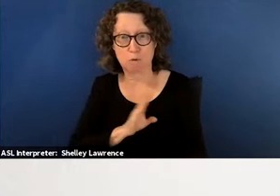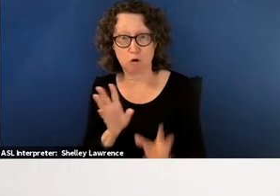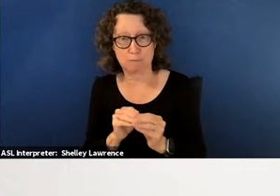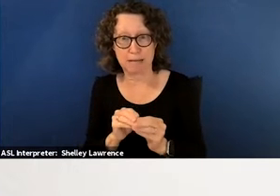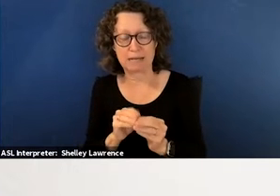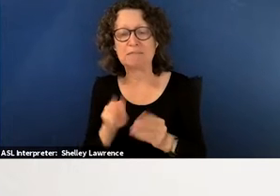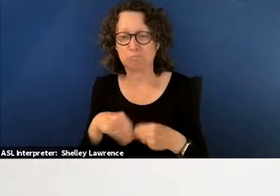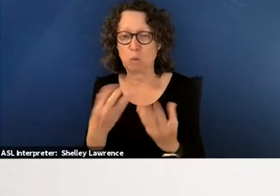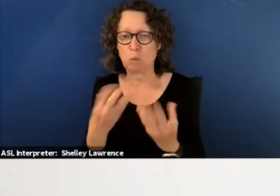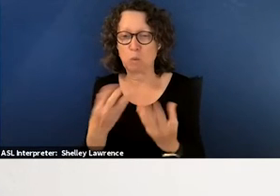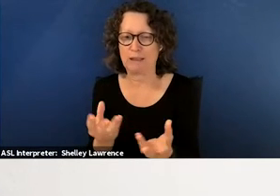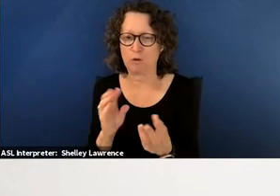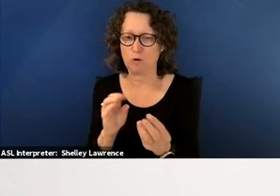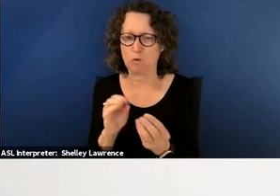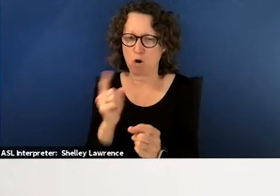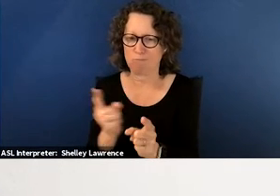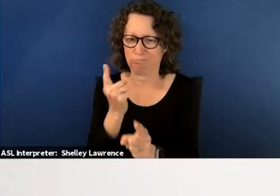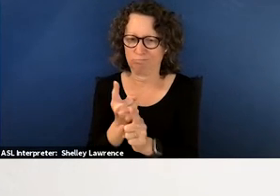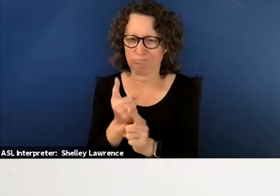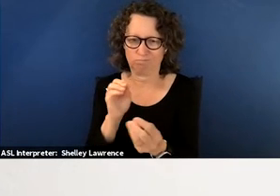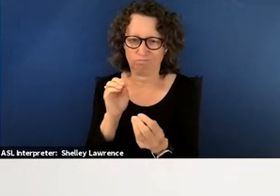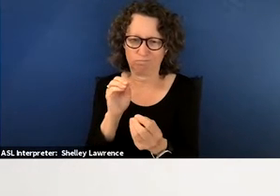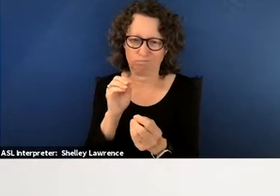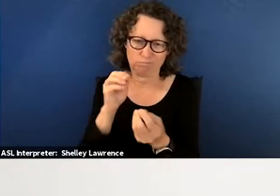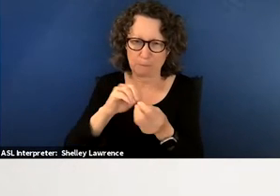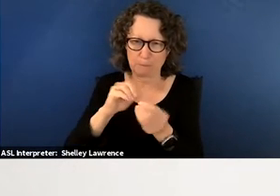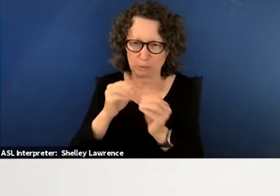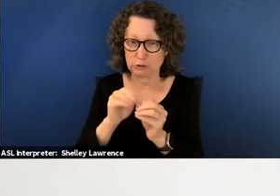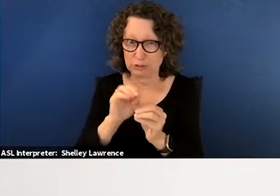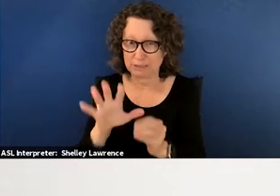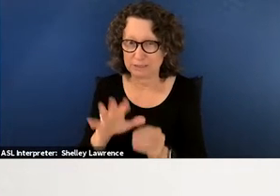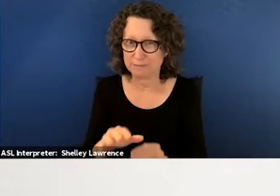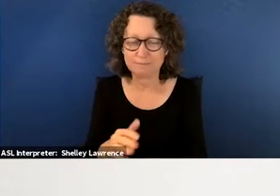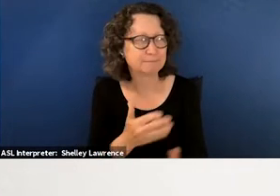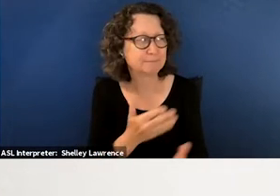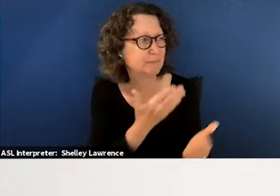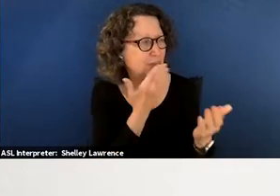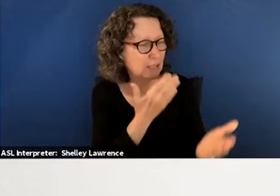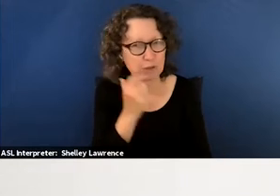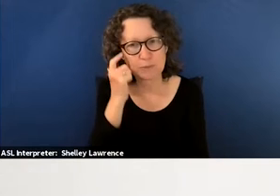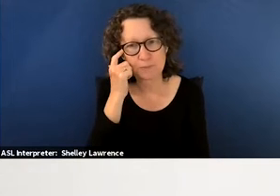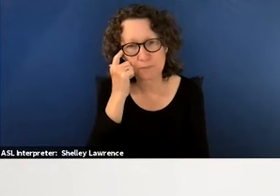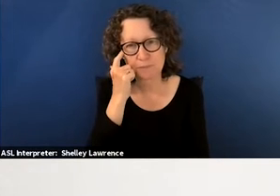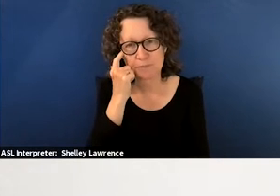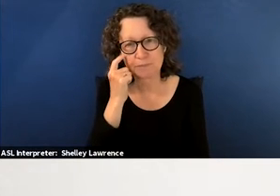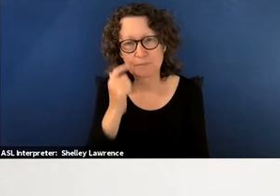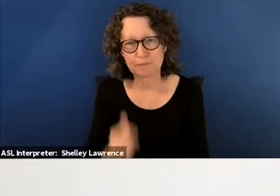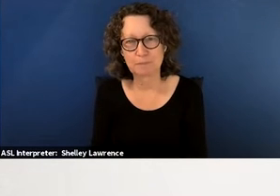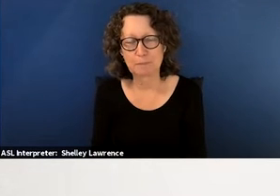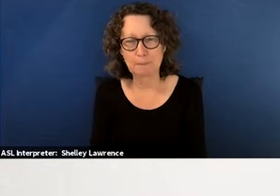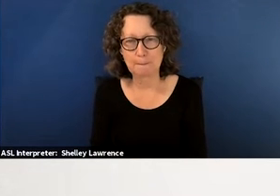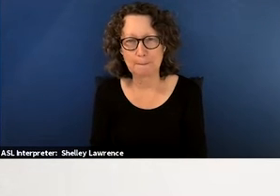dividir esos números todavía, pero en la próxima reunión del Consejo voy a tenerle esa información. Gracias.